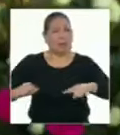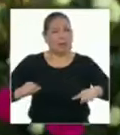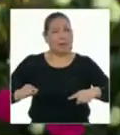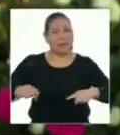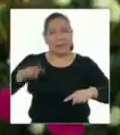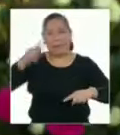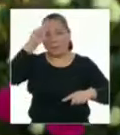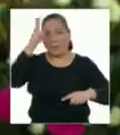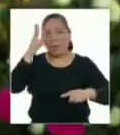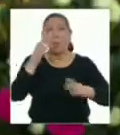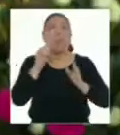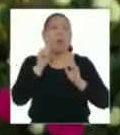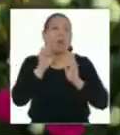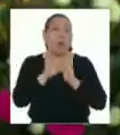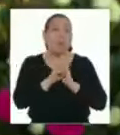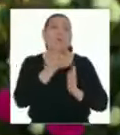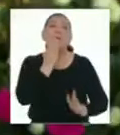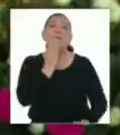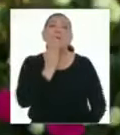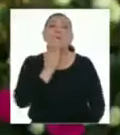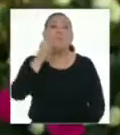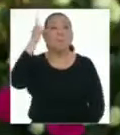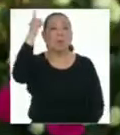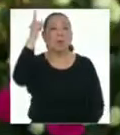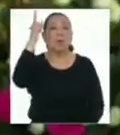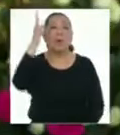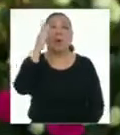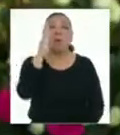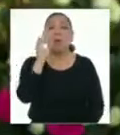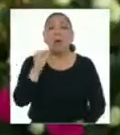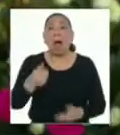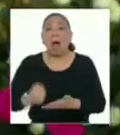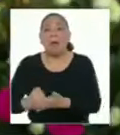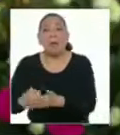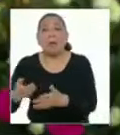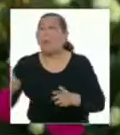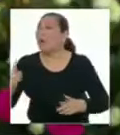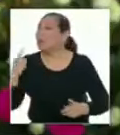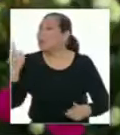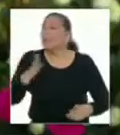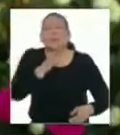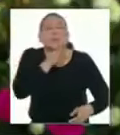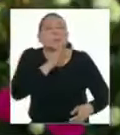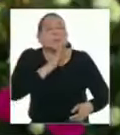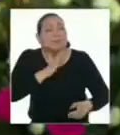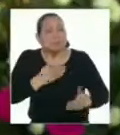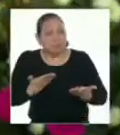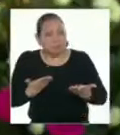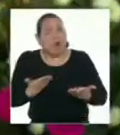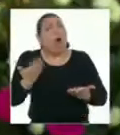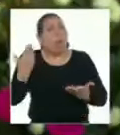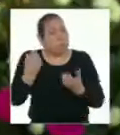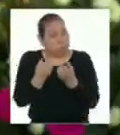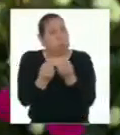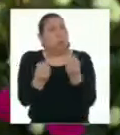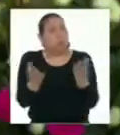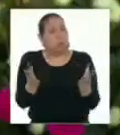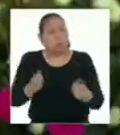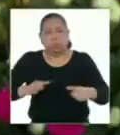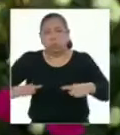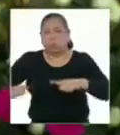país, como a Bolognesi, y no le mandaron refuerzos. Había en nosotros muchos